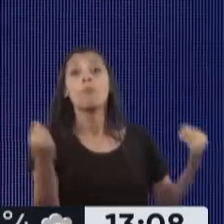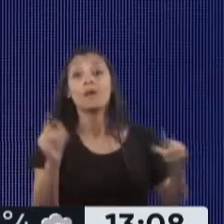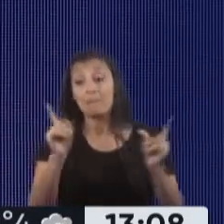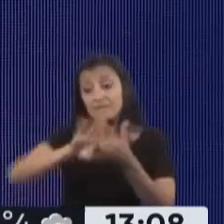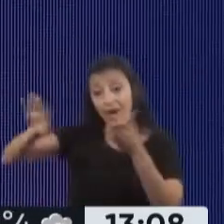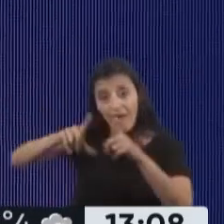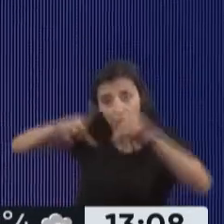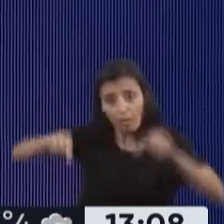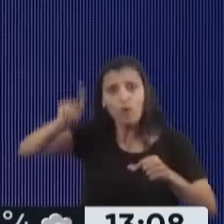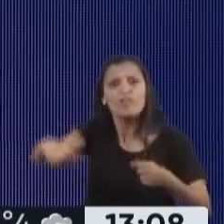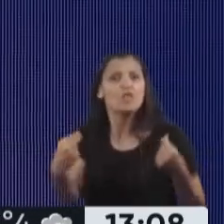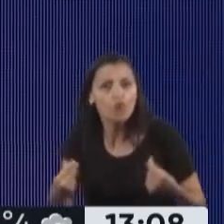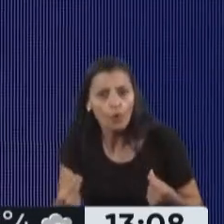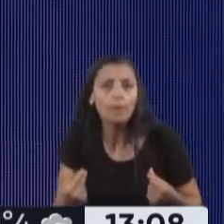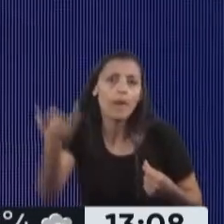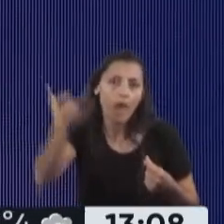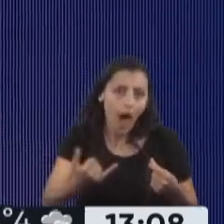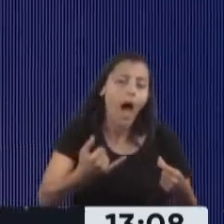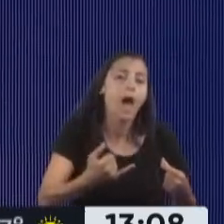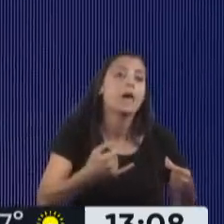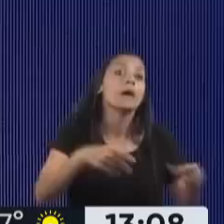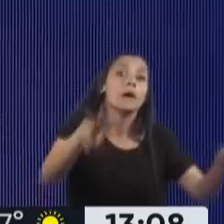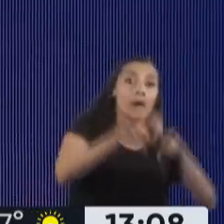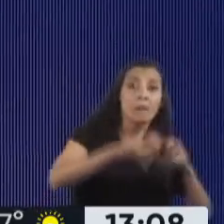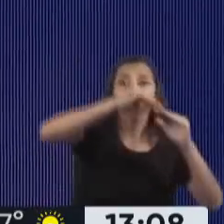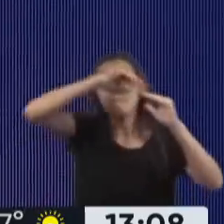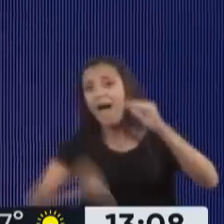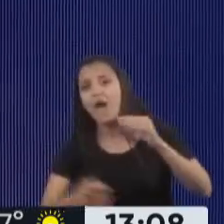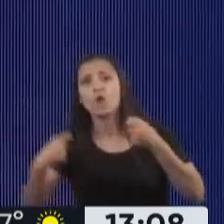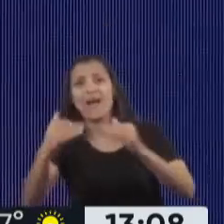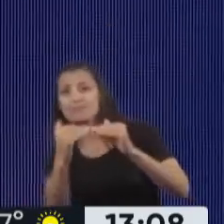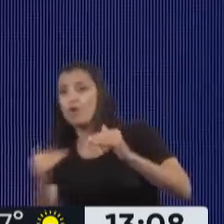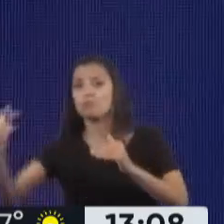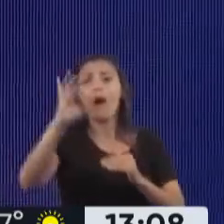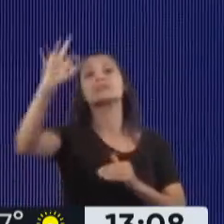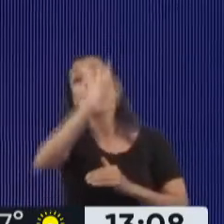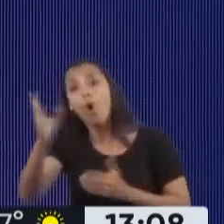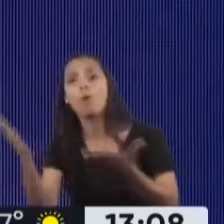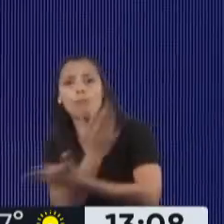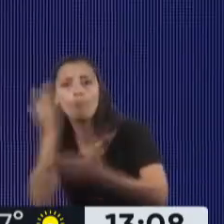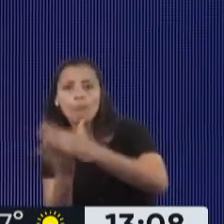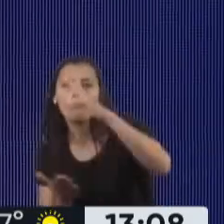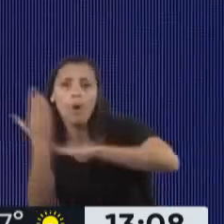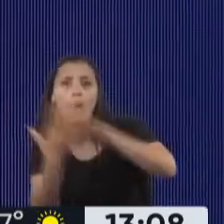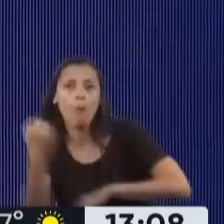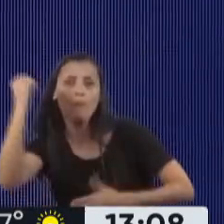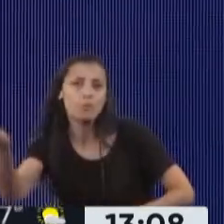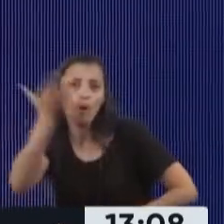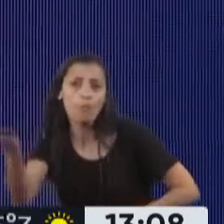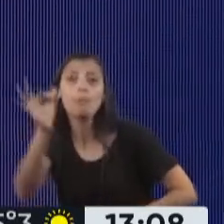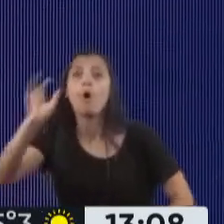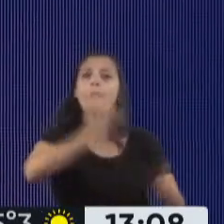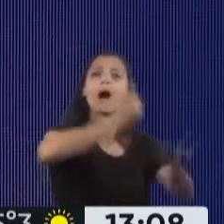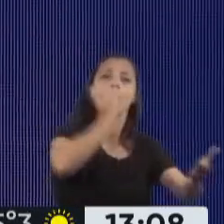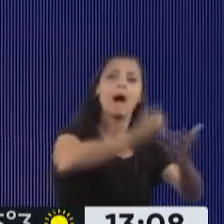remunerados surgían de haber generado déficit fiscal, de haberlo financiado con emisión monetaria y que por otra ventanilla sacarlo pagando